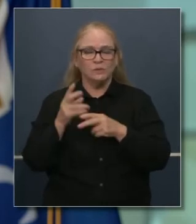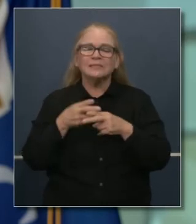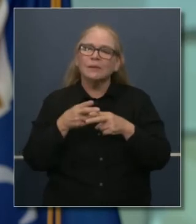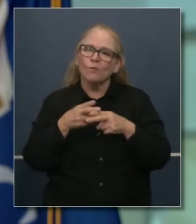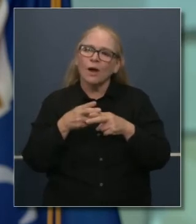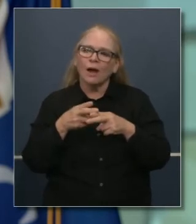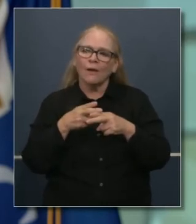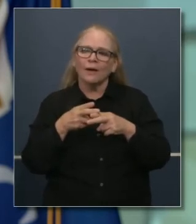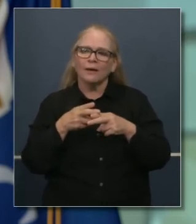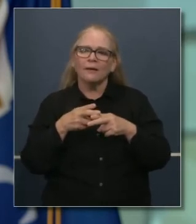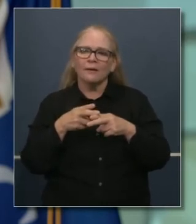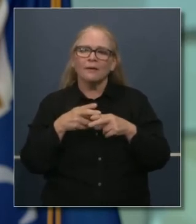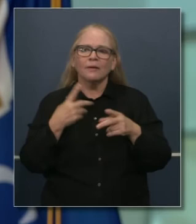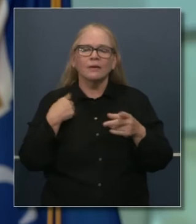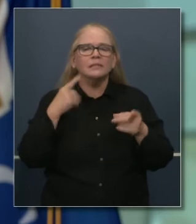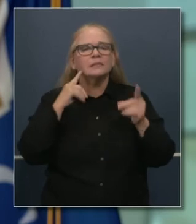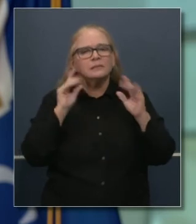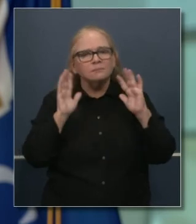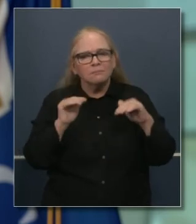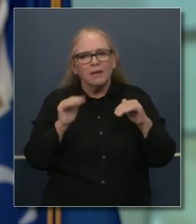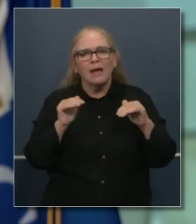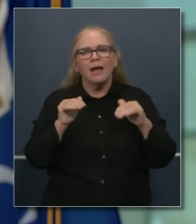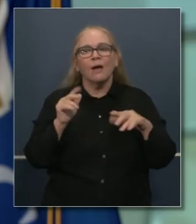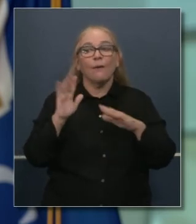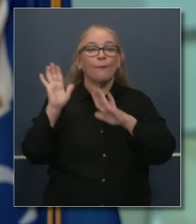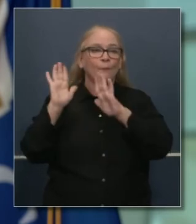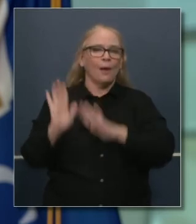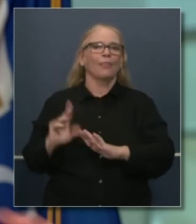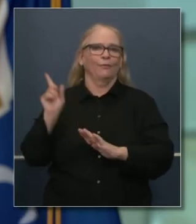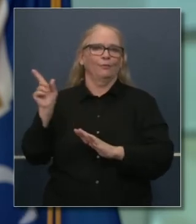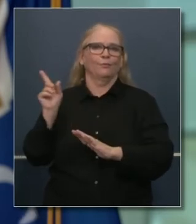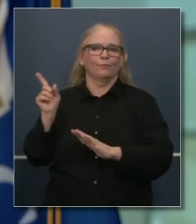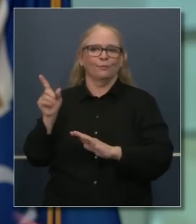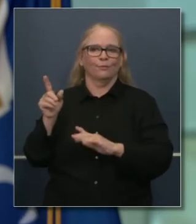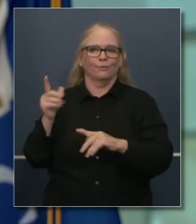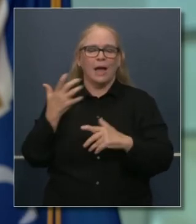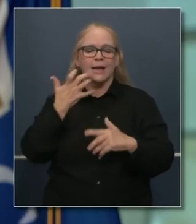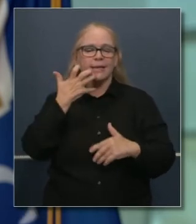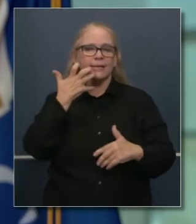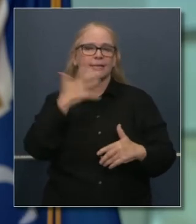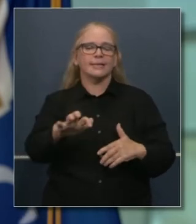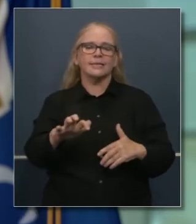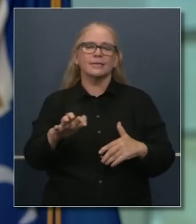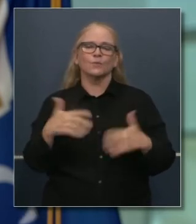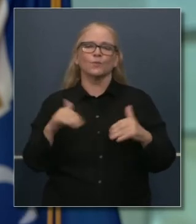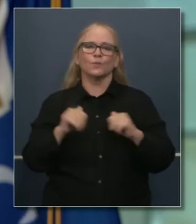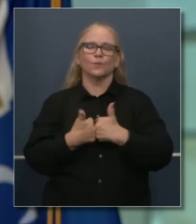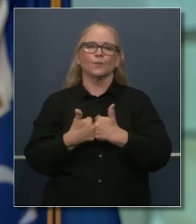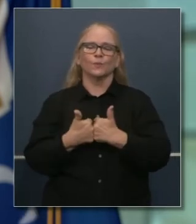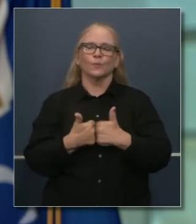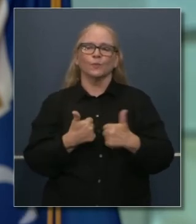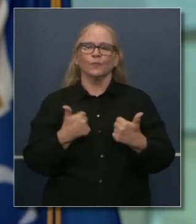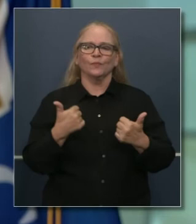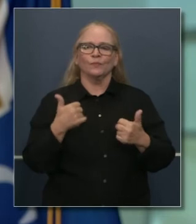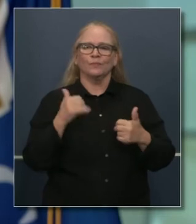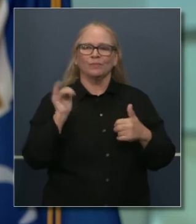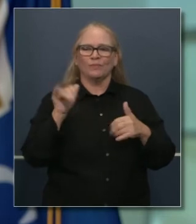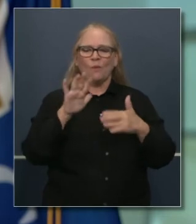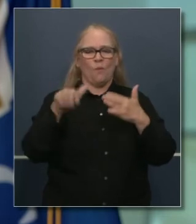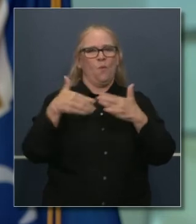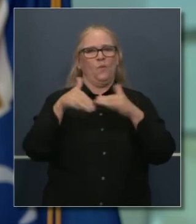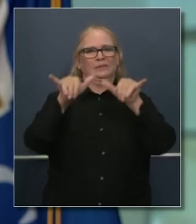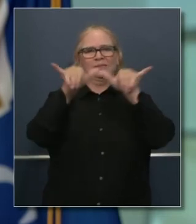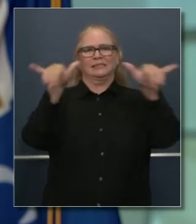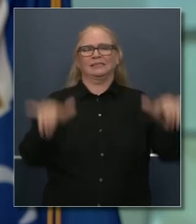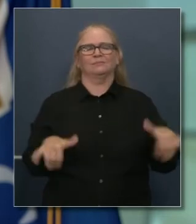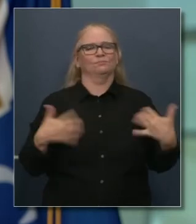esperamos lo que estamos esperando debido a la magnitud de este evento climático y el hecho que este domo de calor esta presión a